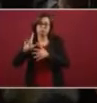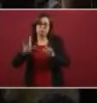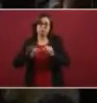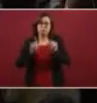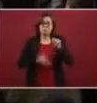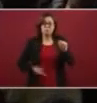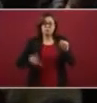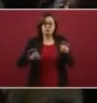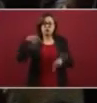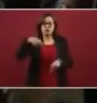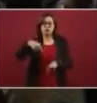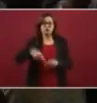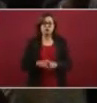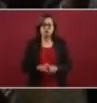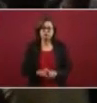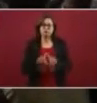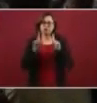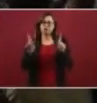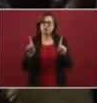no aplica del todo.